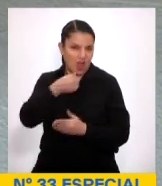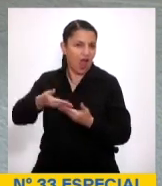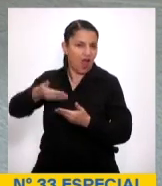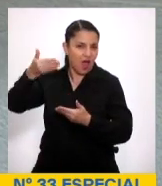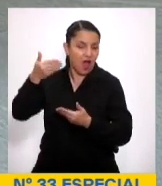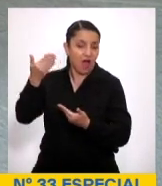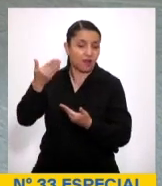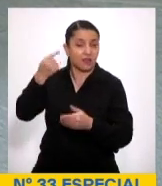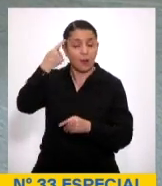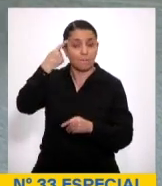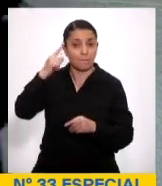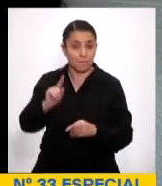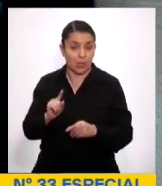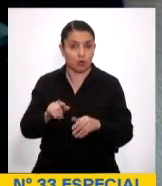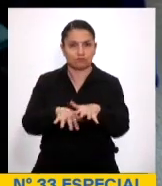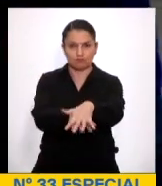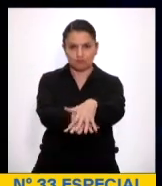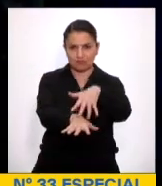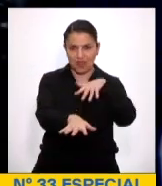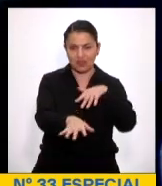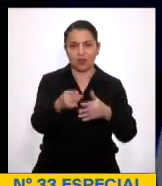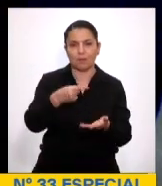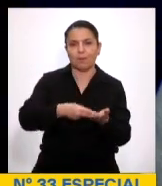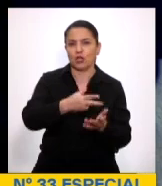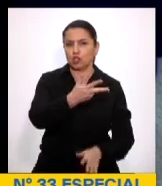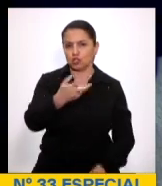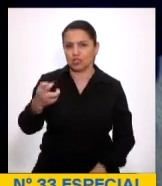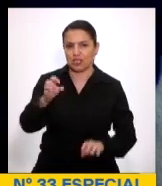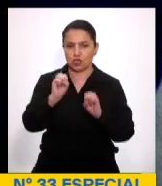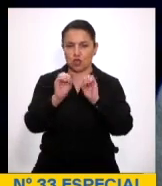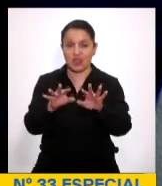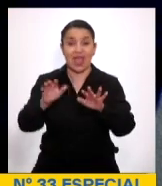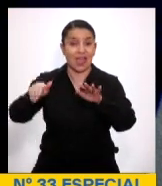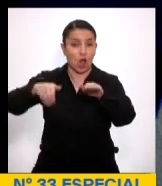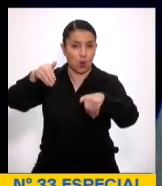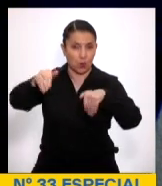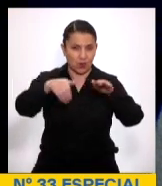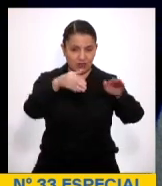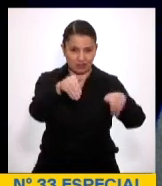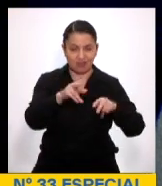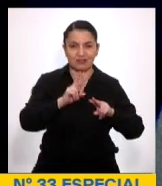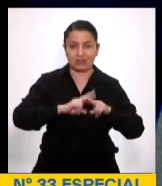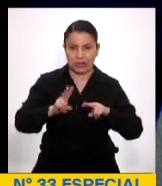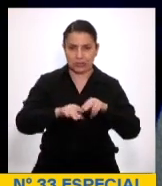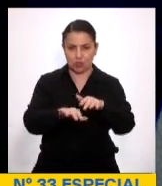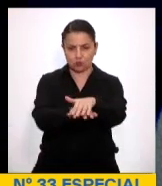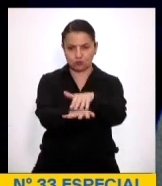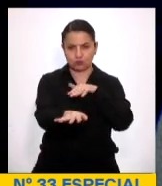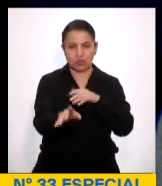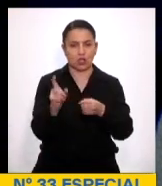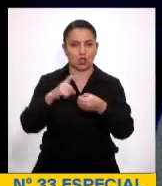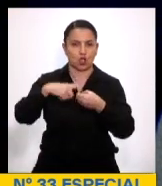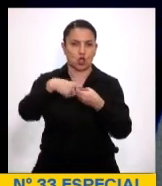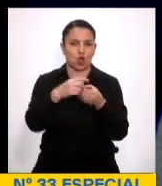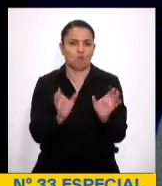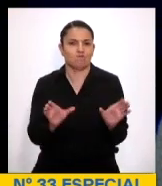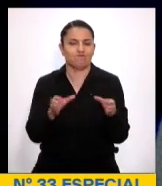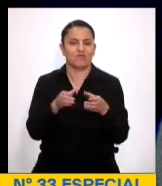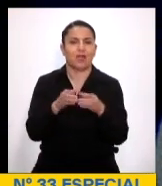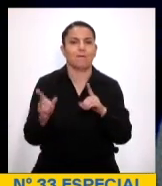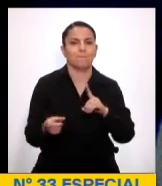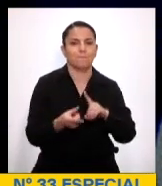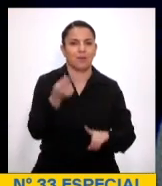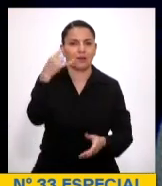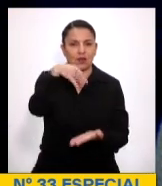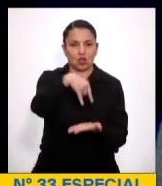los hechos posteriores al Cabildo 1810 a través de una convocatoria realizada por el Cabildo se conformó lo que sería el primer congreso